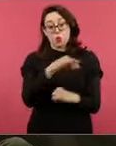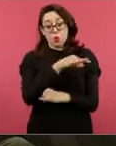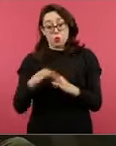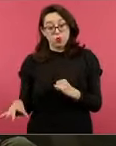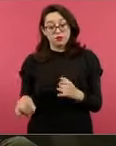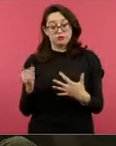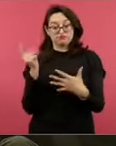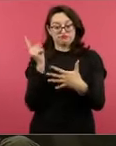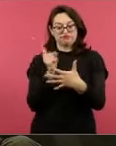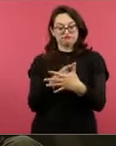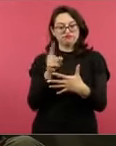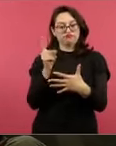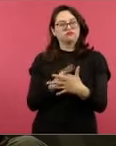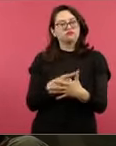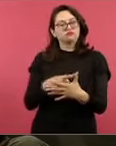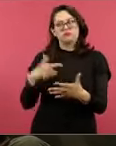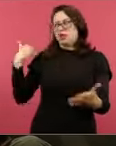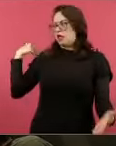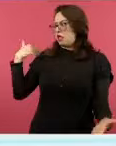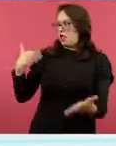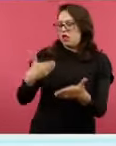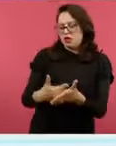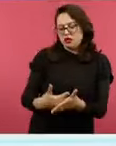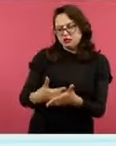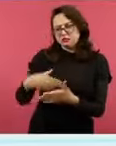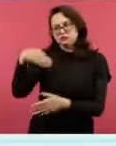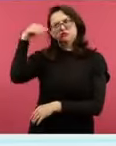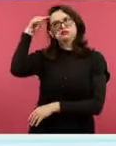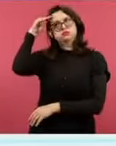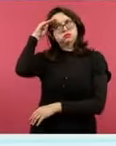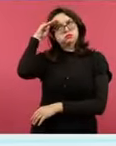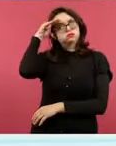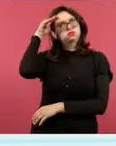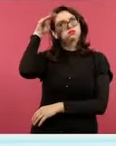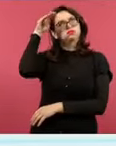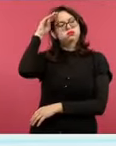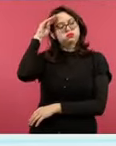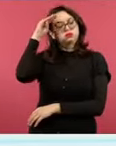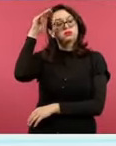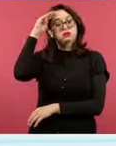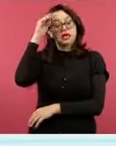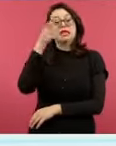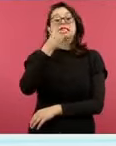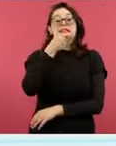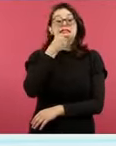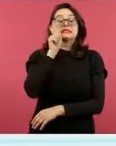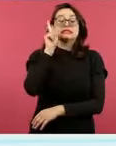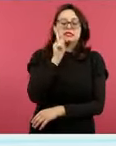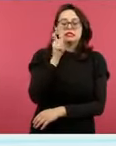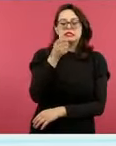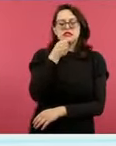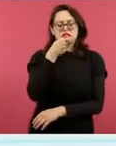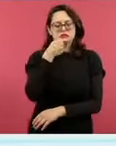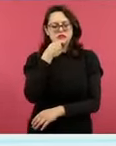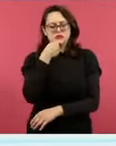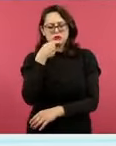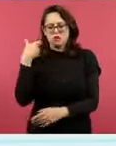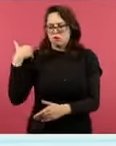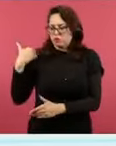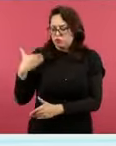llama reflexionamos el camino andado. Hay una valoración de nuestros niños y de nuestras niñas sobre qué trabajo se ha